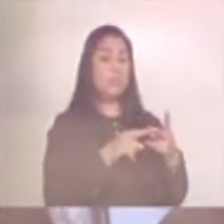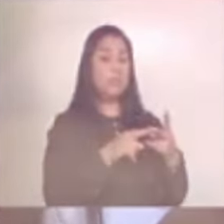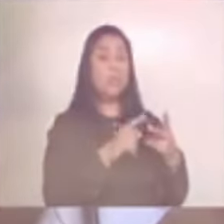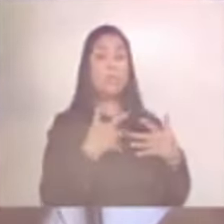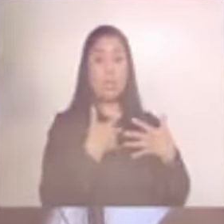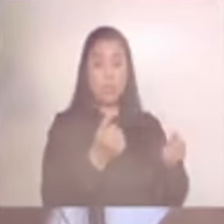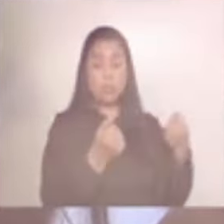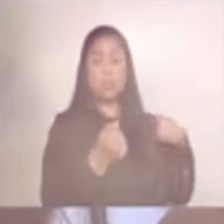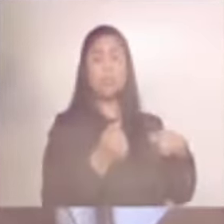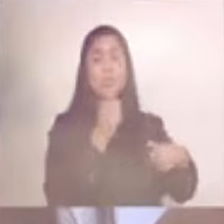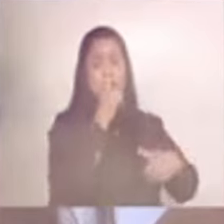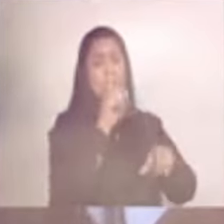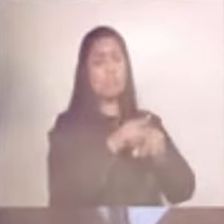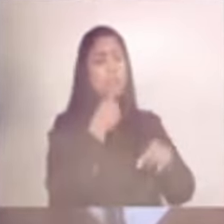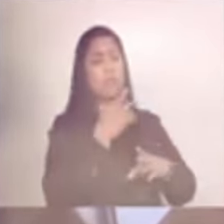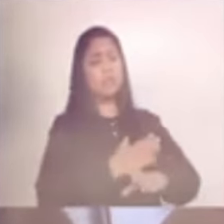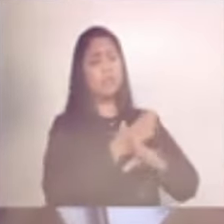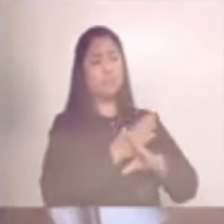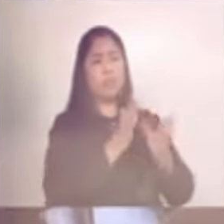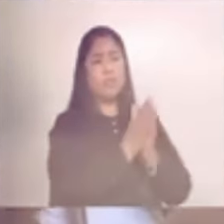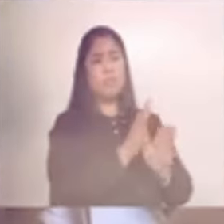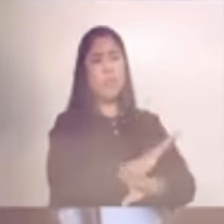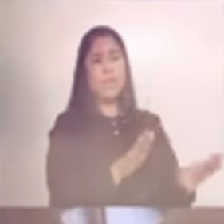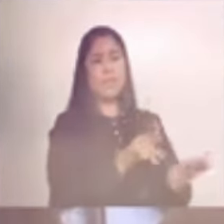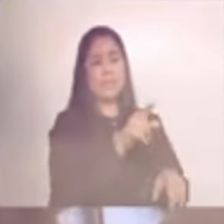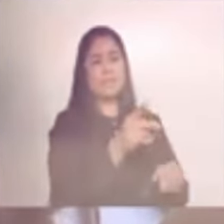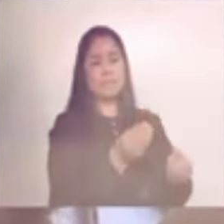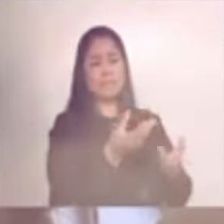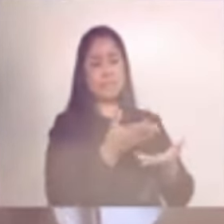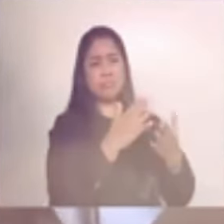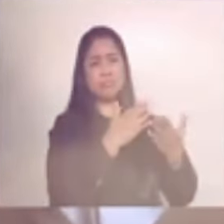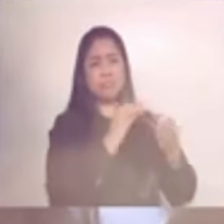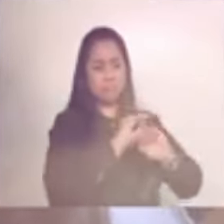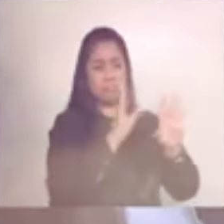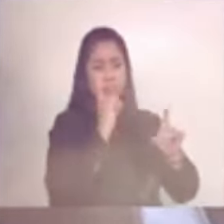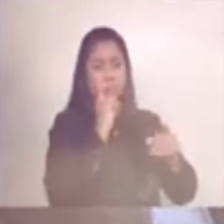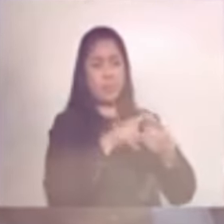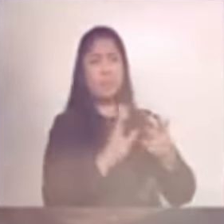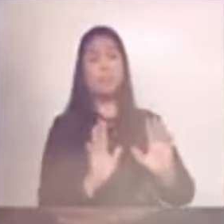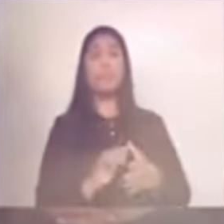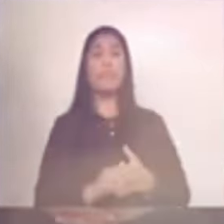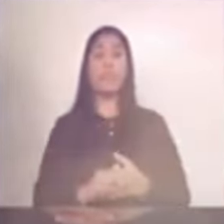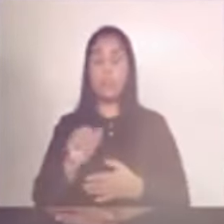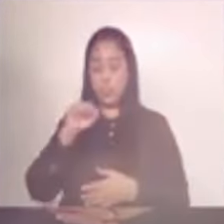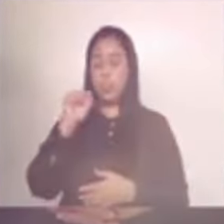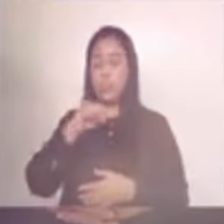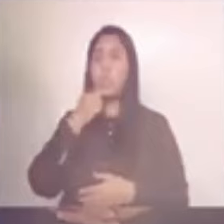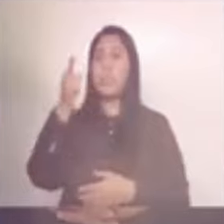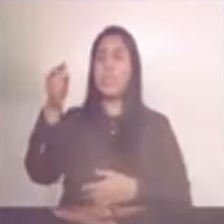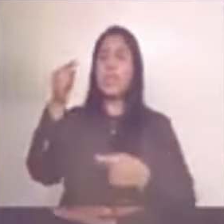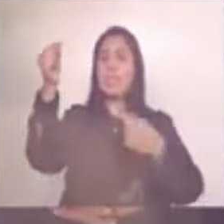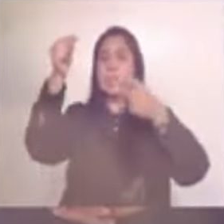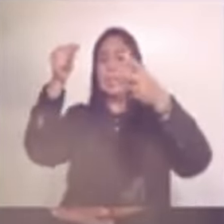salud y también un seguro funerario, si nos puede aclarar también la reunión para poderlo tener claro. ¿Cómo no? Ellos entregaron un pliego de